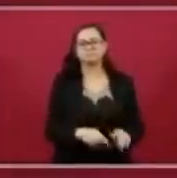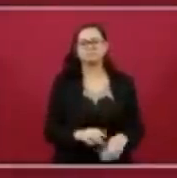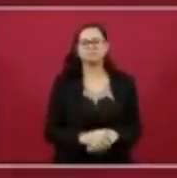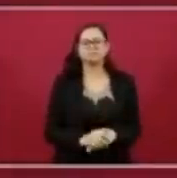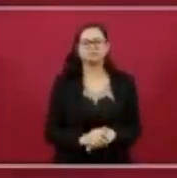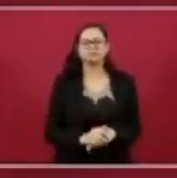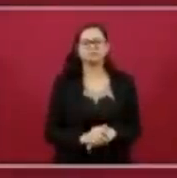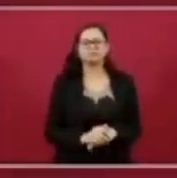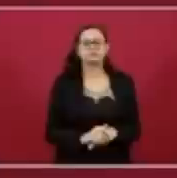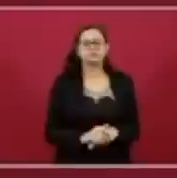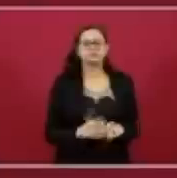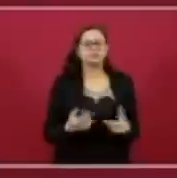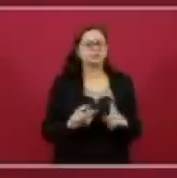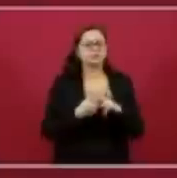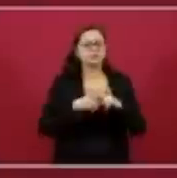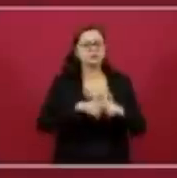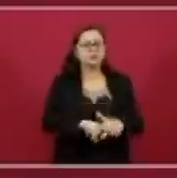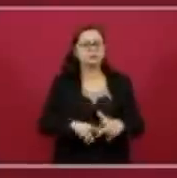origen